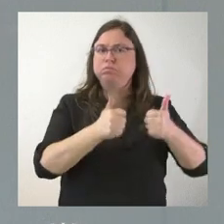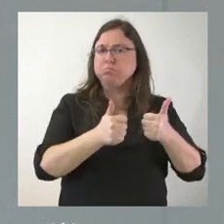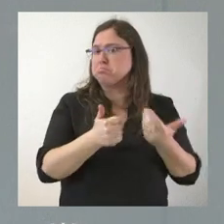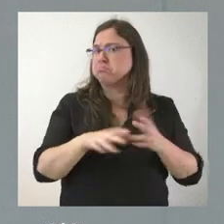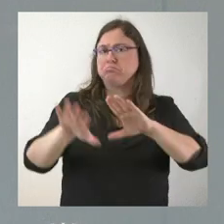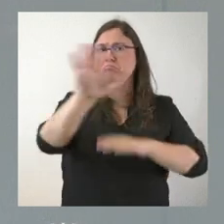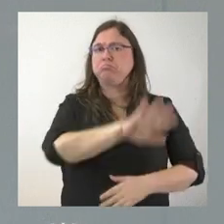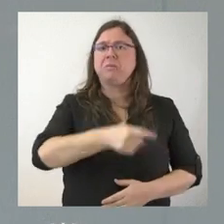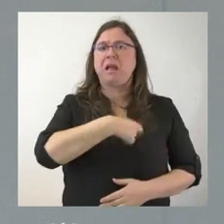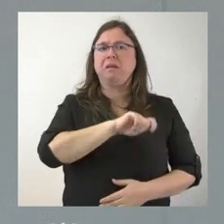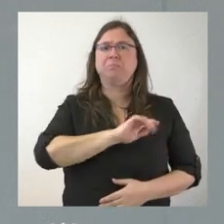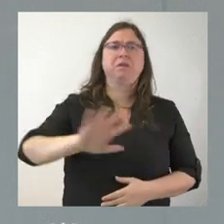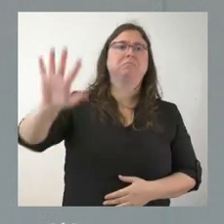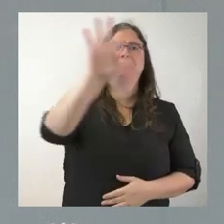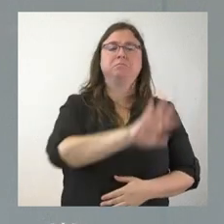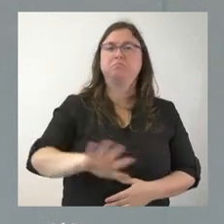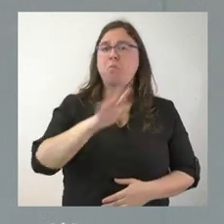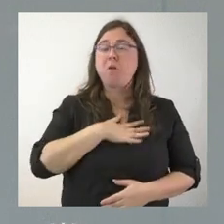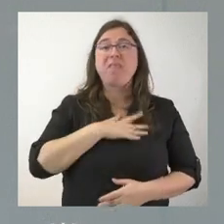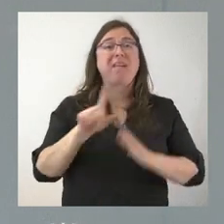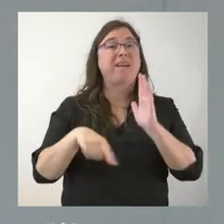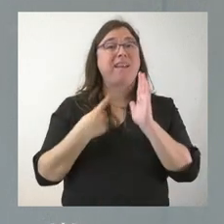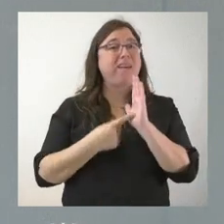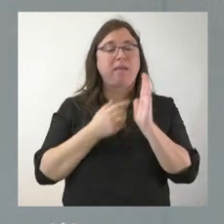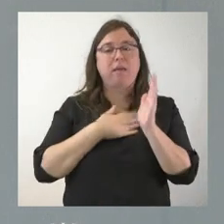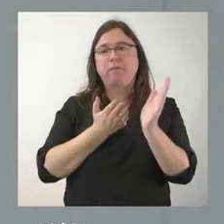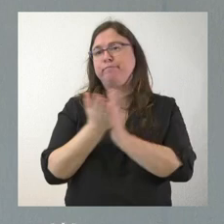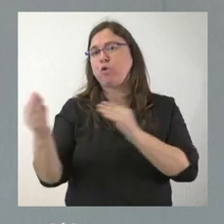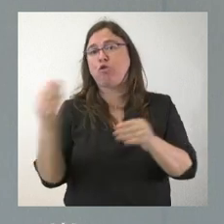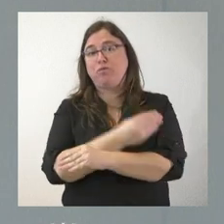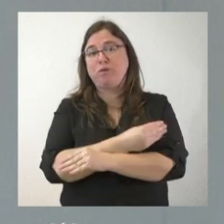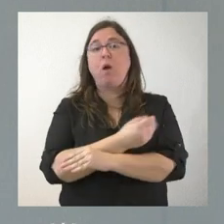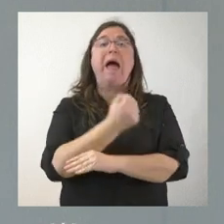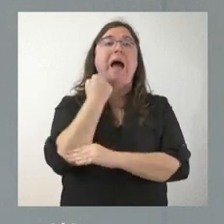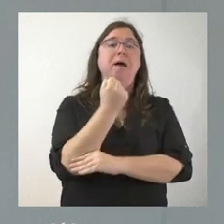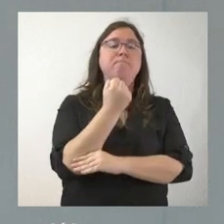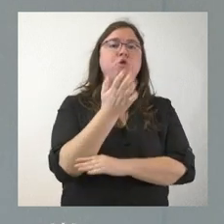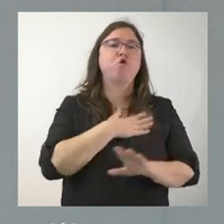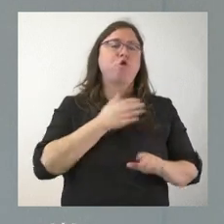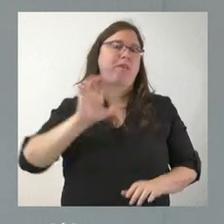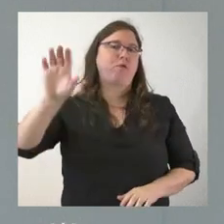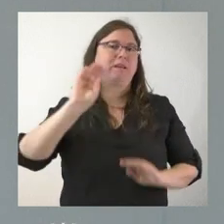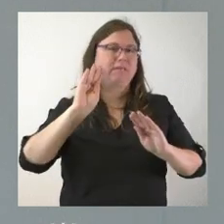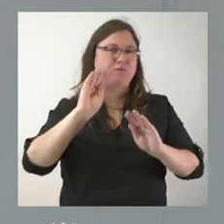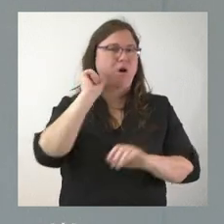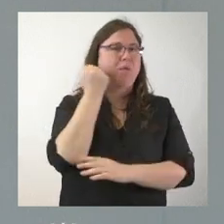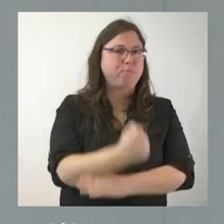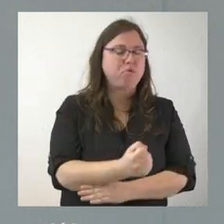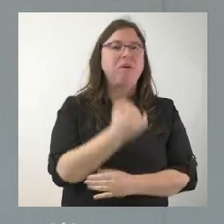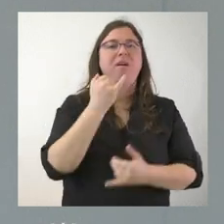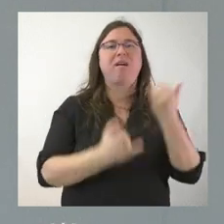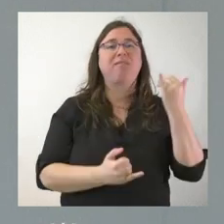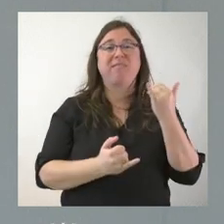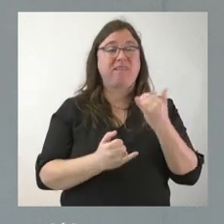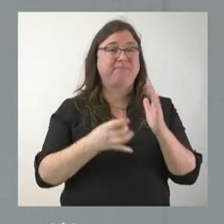nacional y desgraciadamente esta ley justo busca contrario con el apoyo de algunos partidos nacionalistas creemos que tiende a perjudicar la